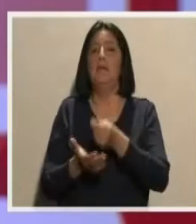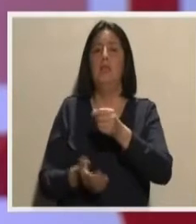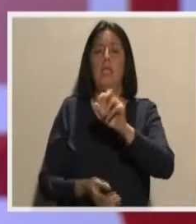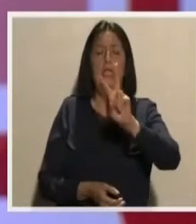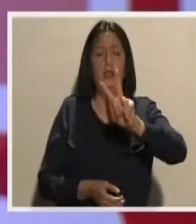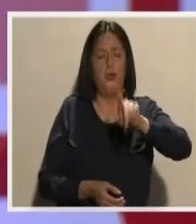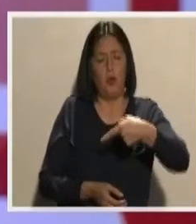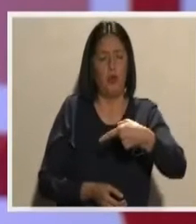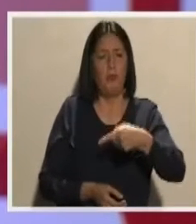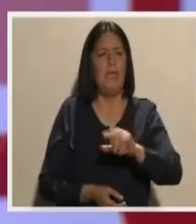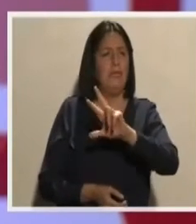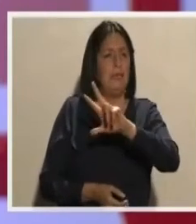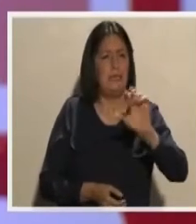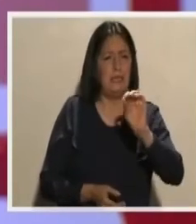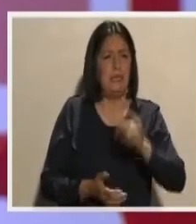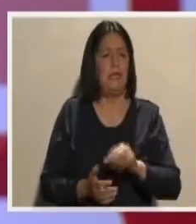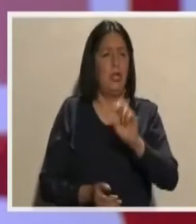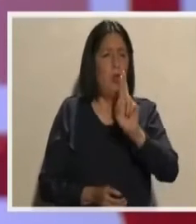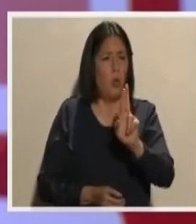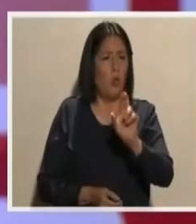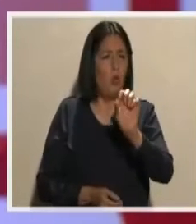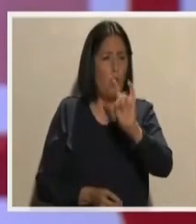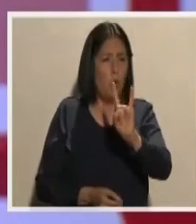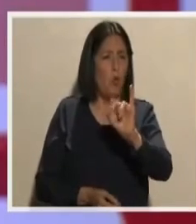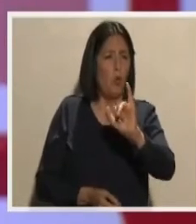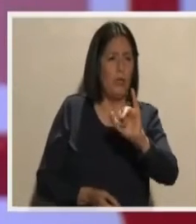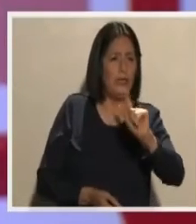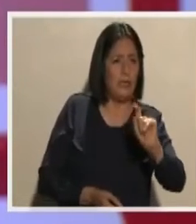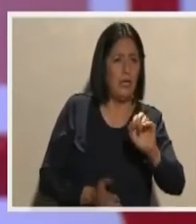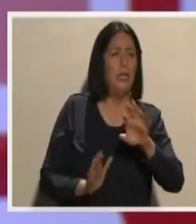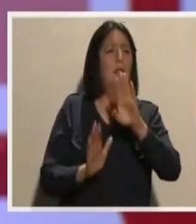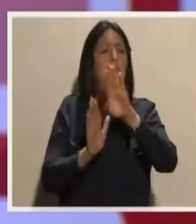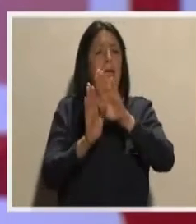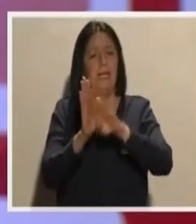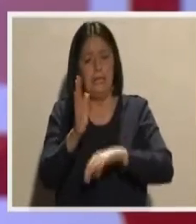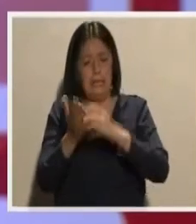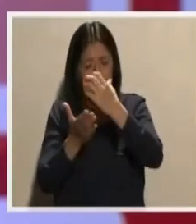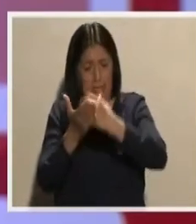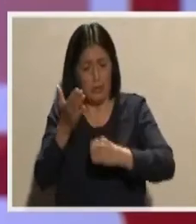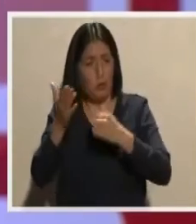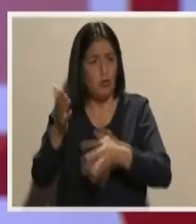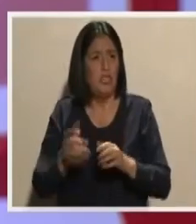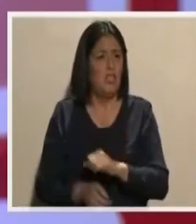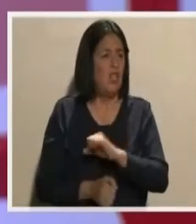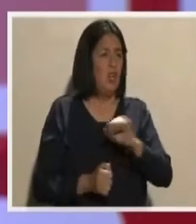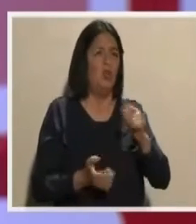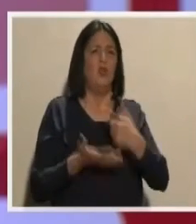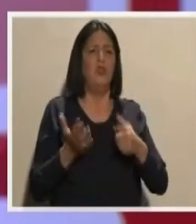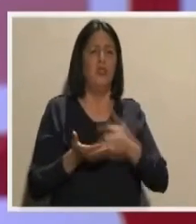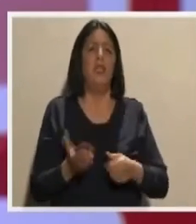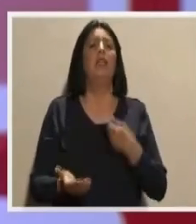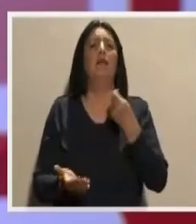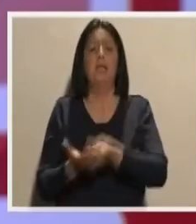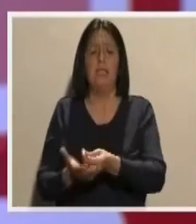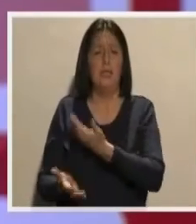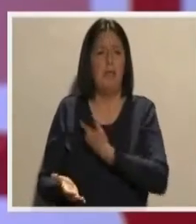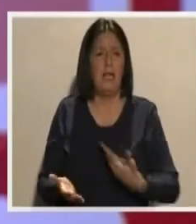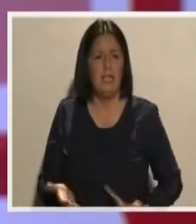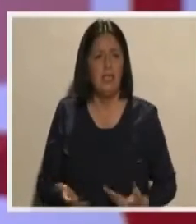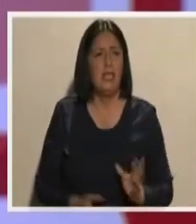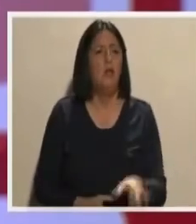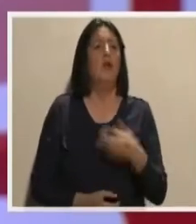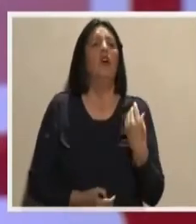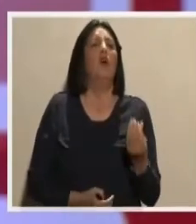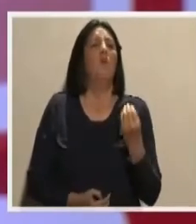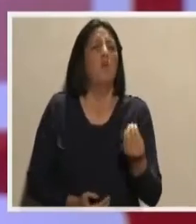2.300 UITs o más, para que puedan descontar el íntegro de su inversión física contra el monto imponible. ¿Por qué esta